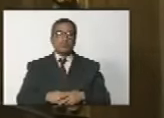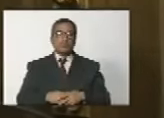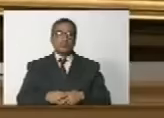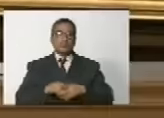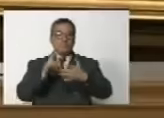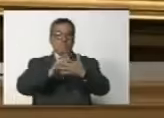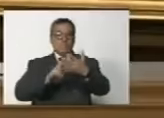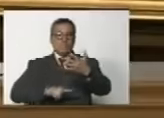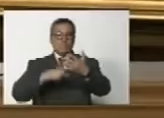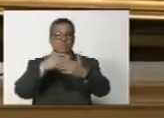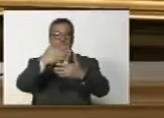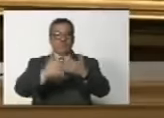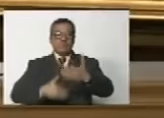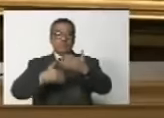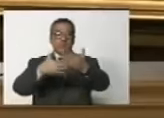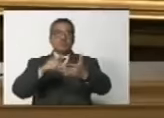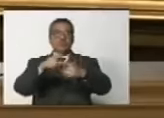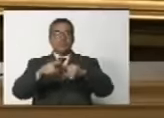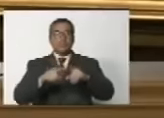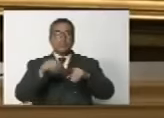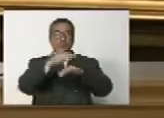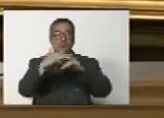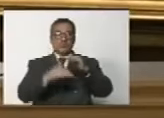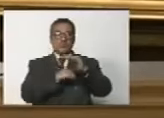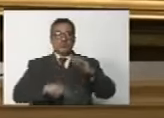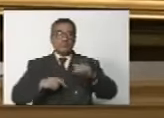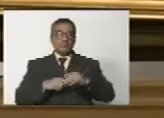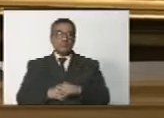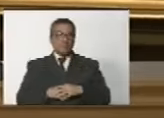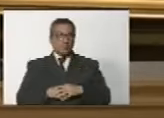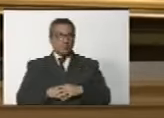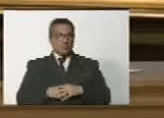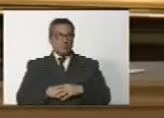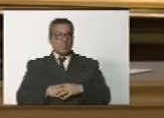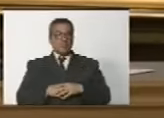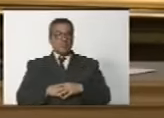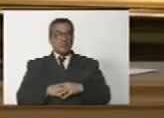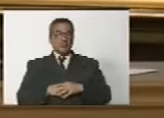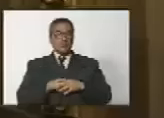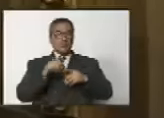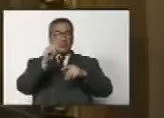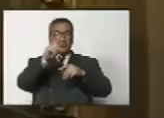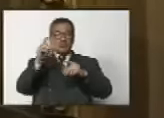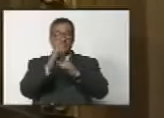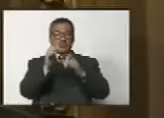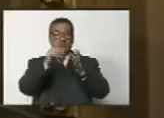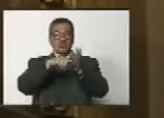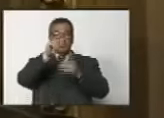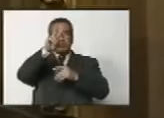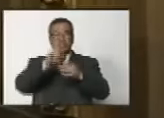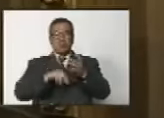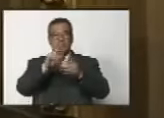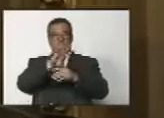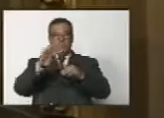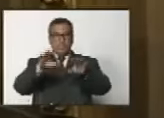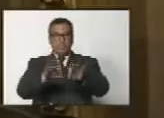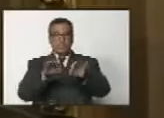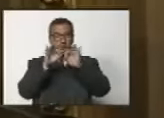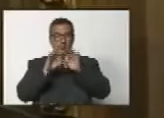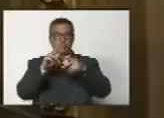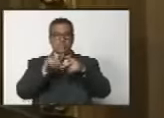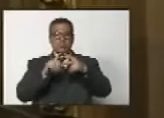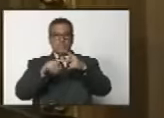Lea la siguiente acta, ciudadano subsecretario. Procedo, vicepresidente. Jueves 11 de abril de 2024, sesión especial número